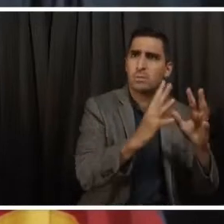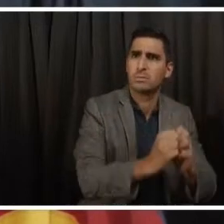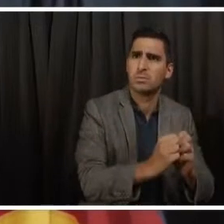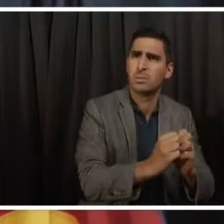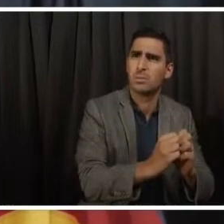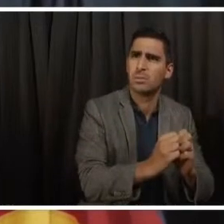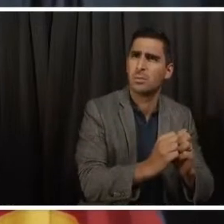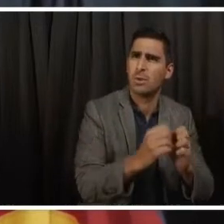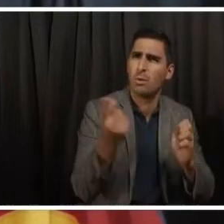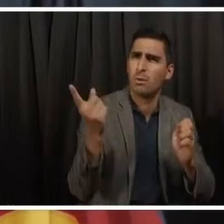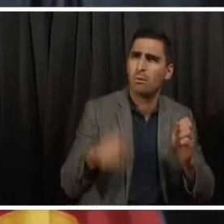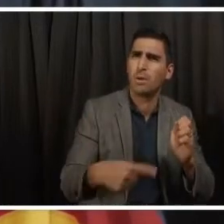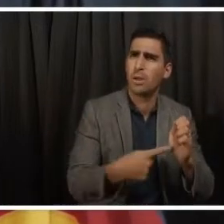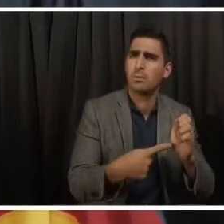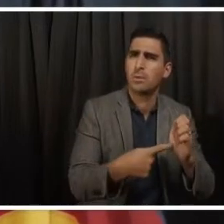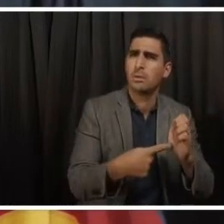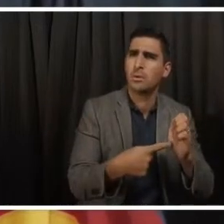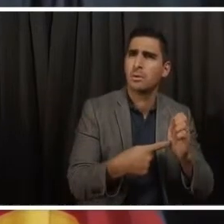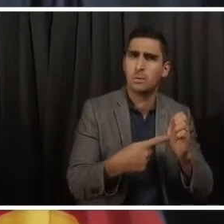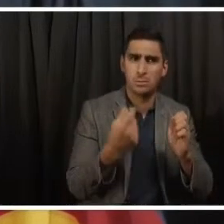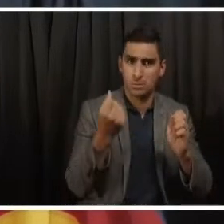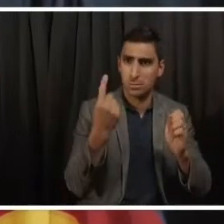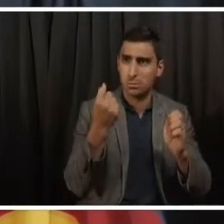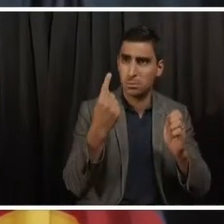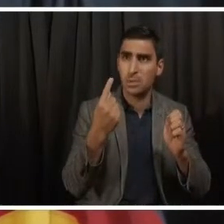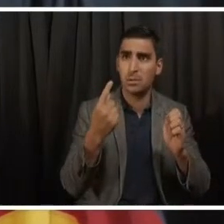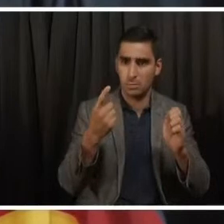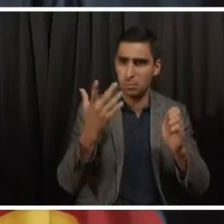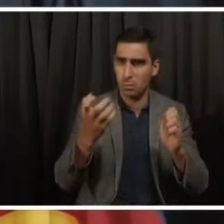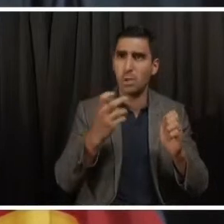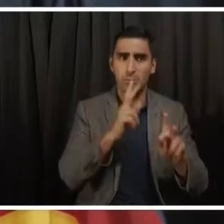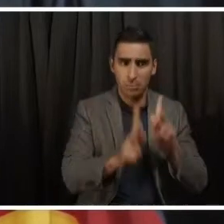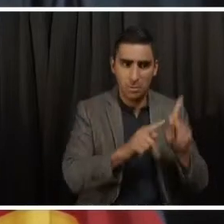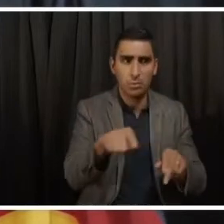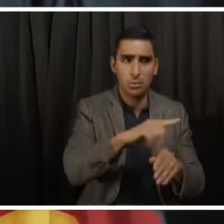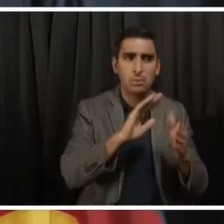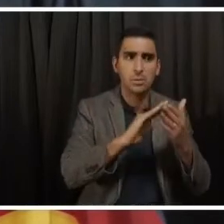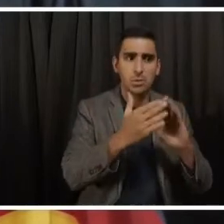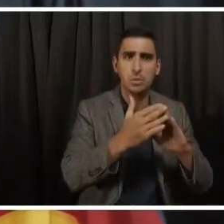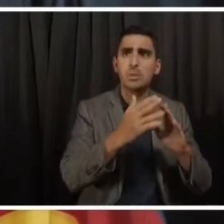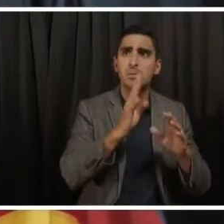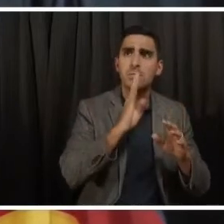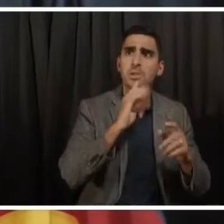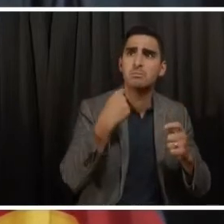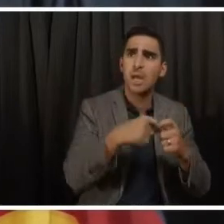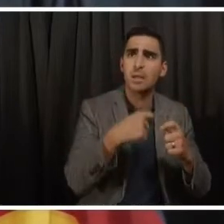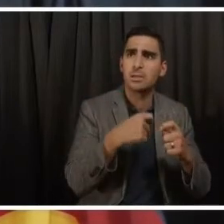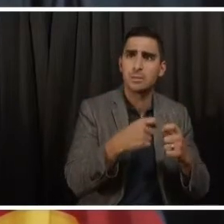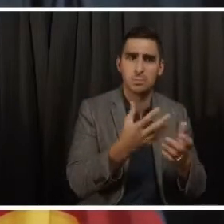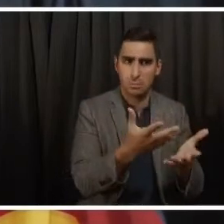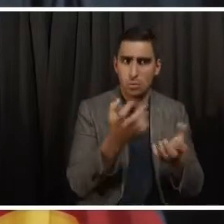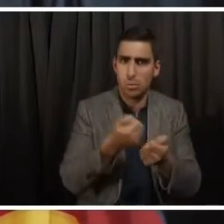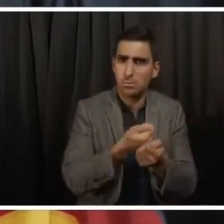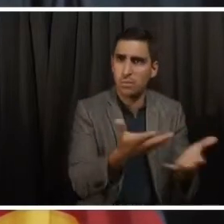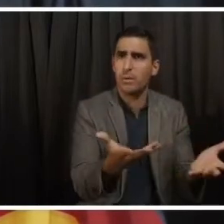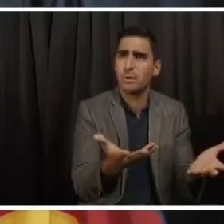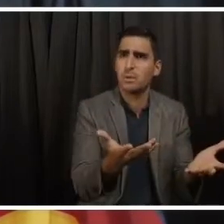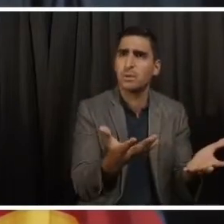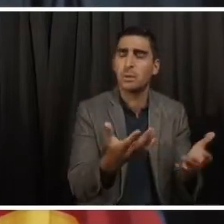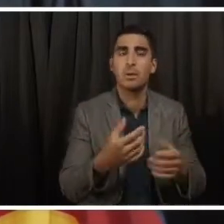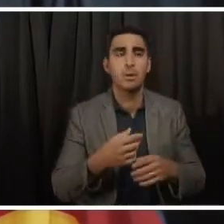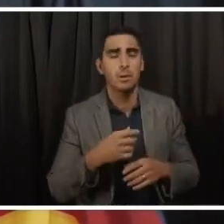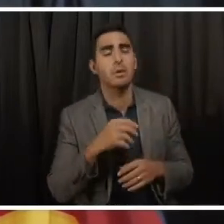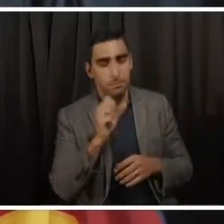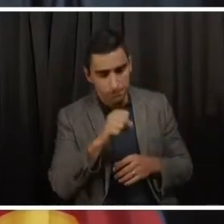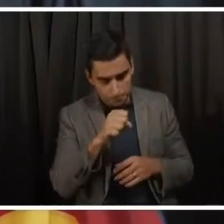qué ocurrió en esta situación y si está garantizando de que lleguen las vacunas a las comunidades hispanas? Sí, quiero decir lo siento